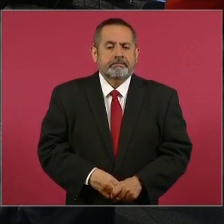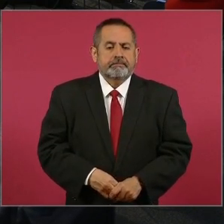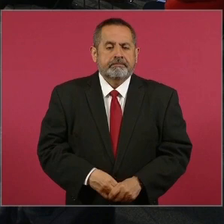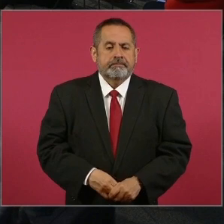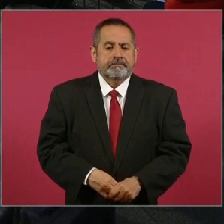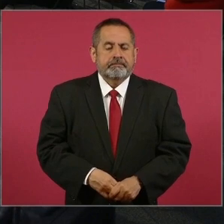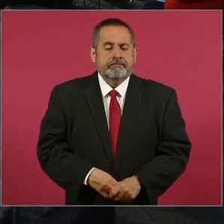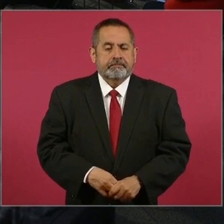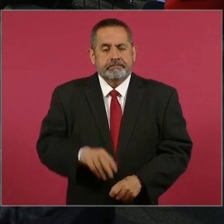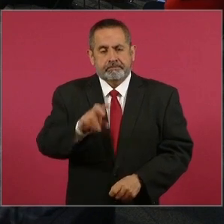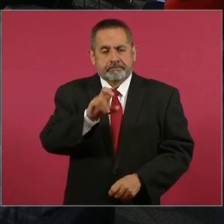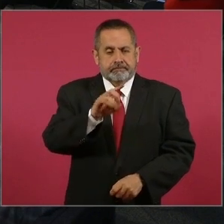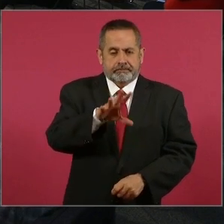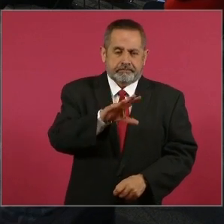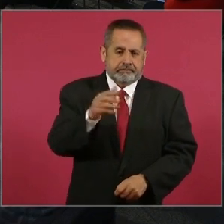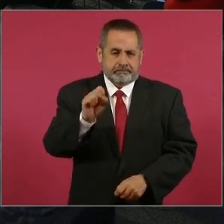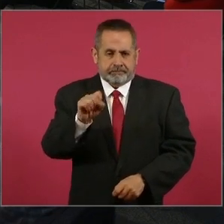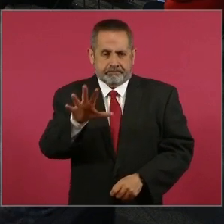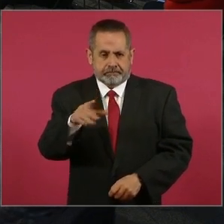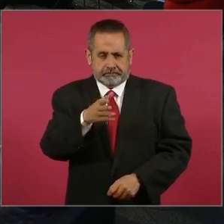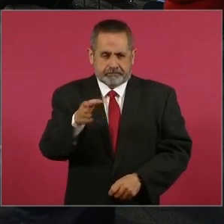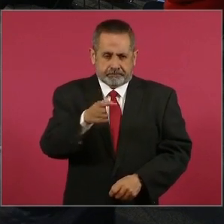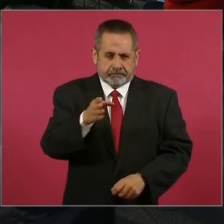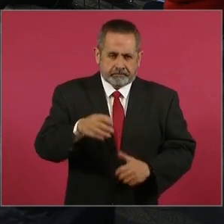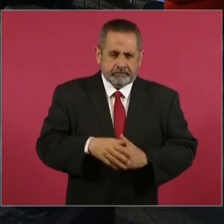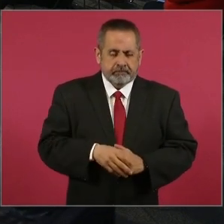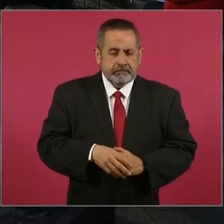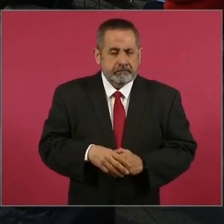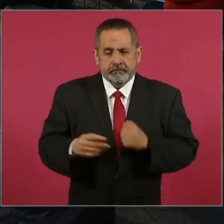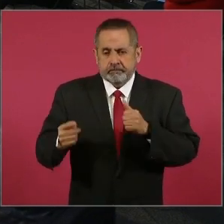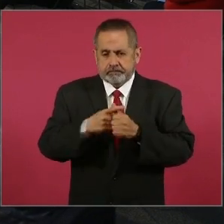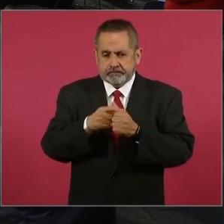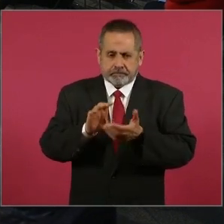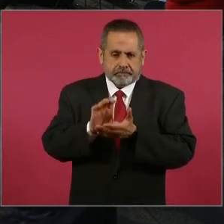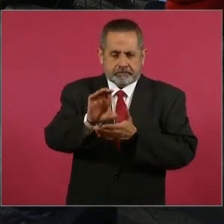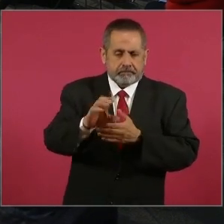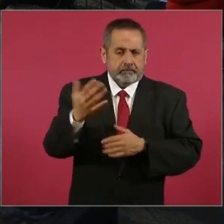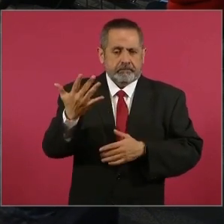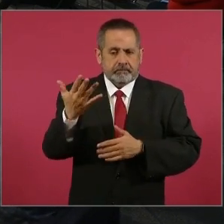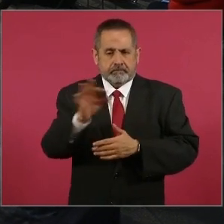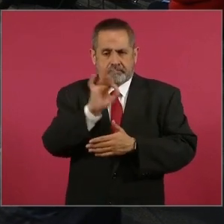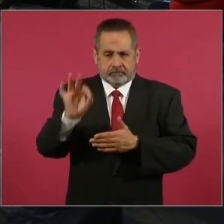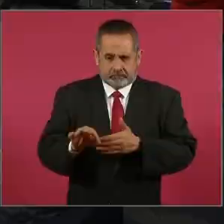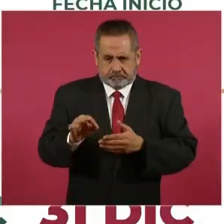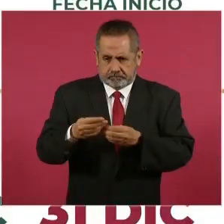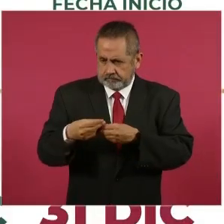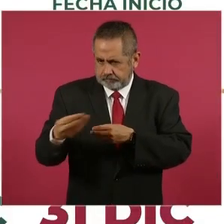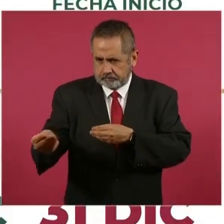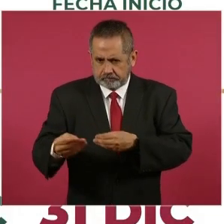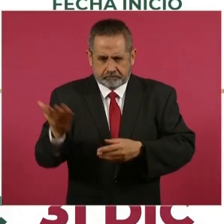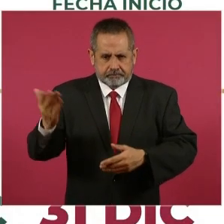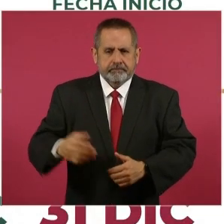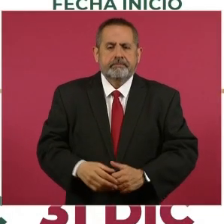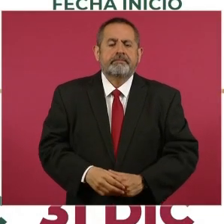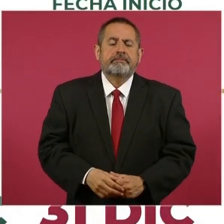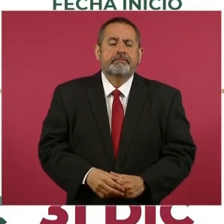ahí y 6 y son la primera exhibición 50%